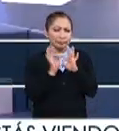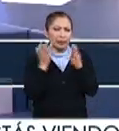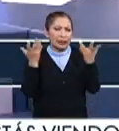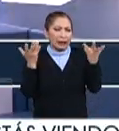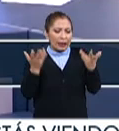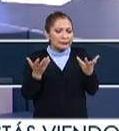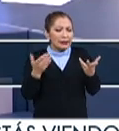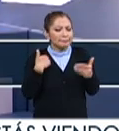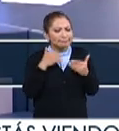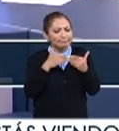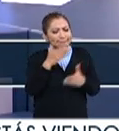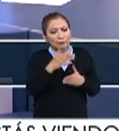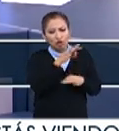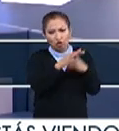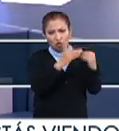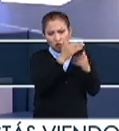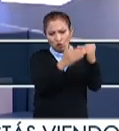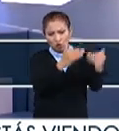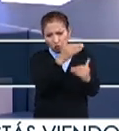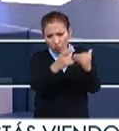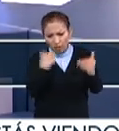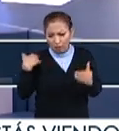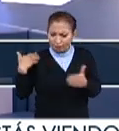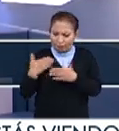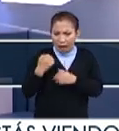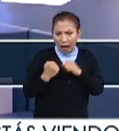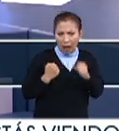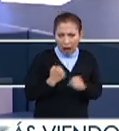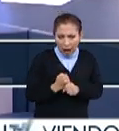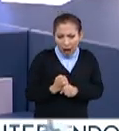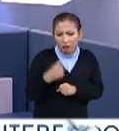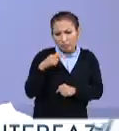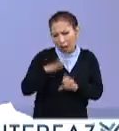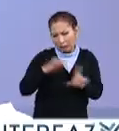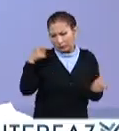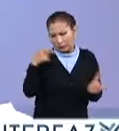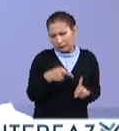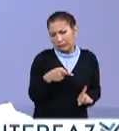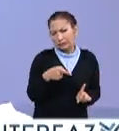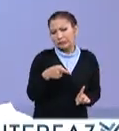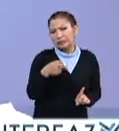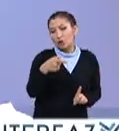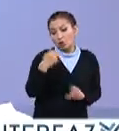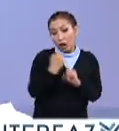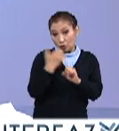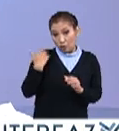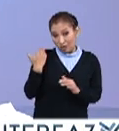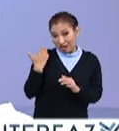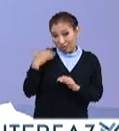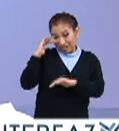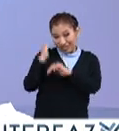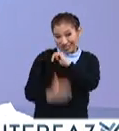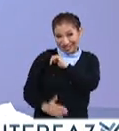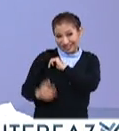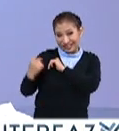logro todo el avance que se ha hecho en los últimos años, particularmente el año pasado al cerrar con la